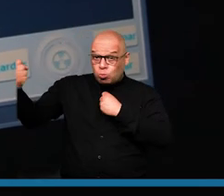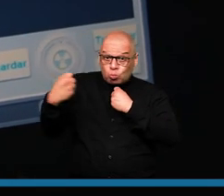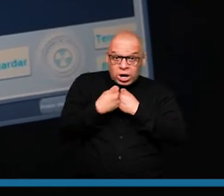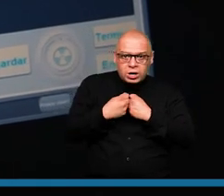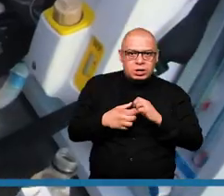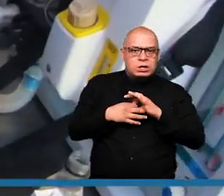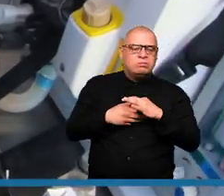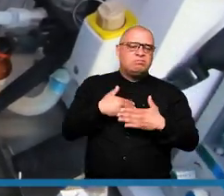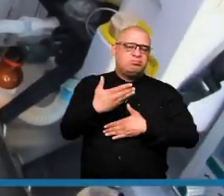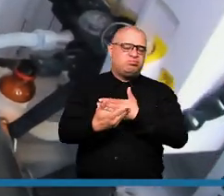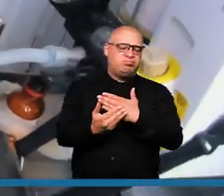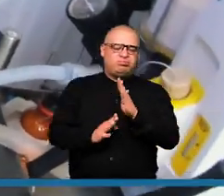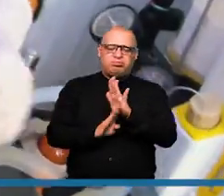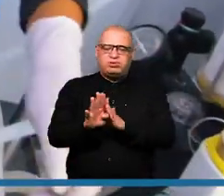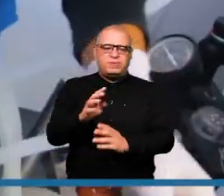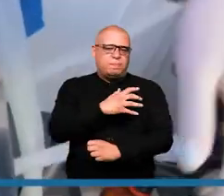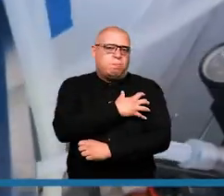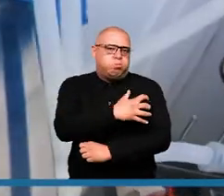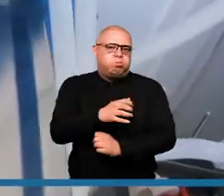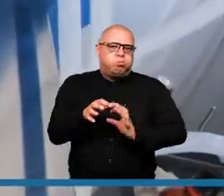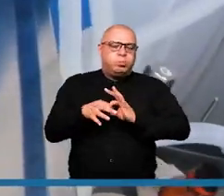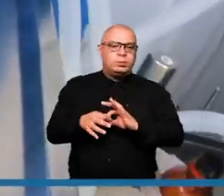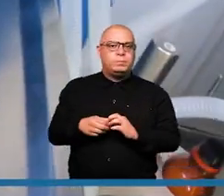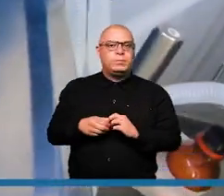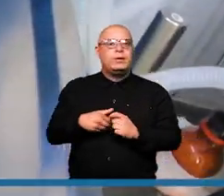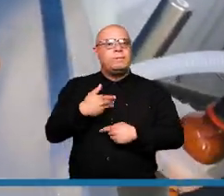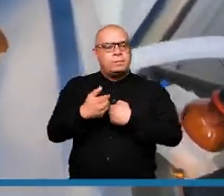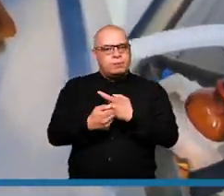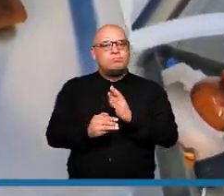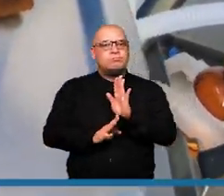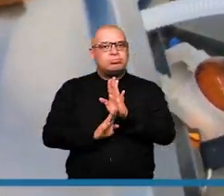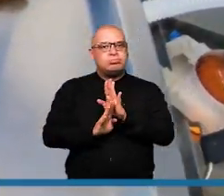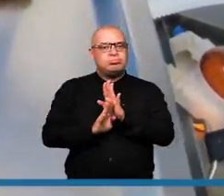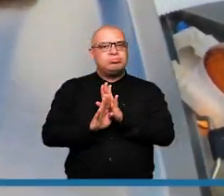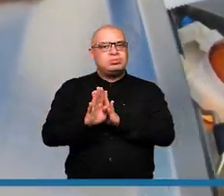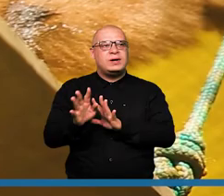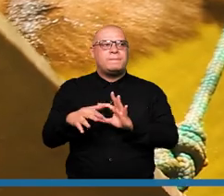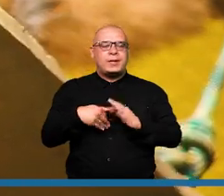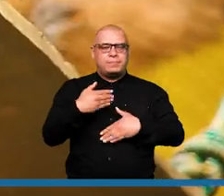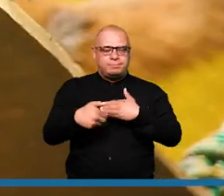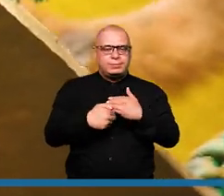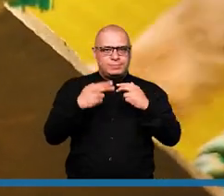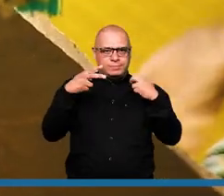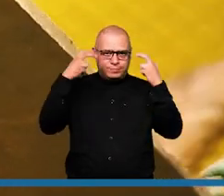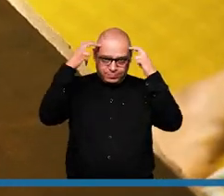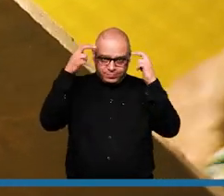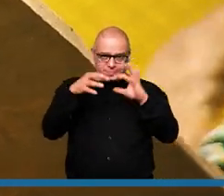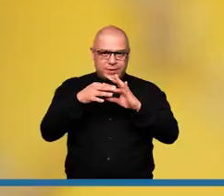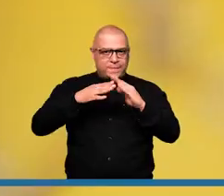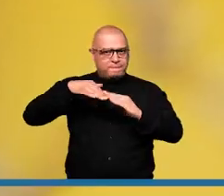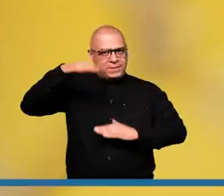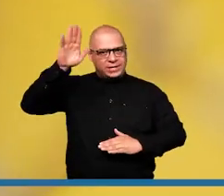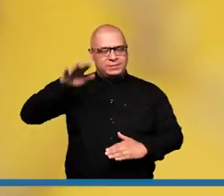potencializar todo eso y a medida que vamos creciendo, evolucionando, también ir captando esos conocimientos.